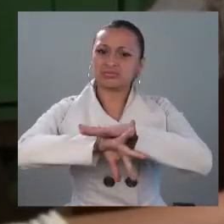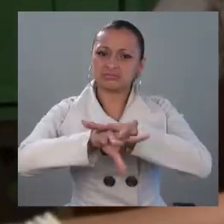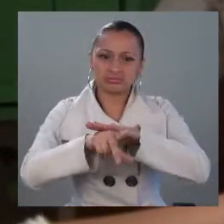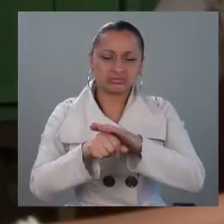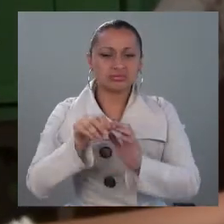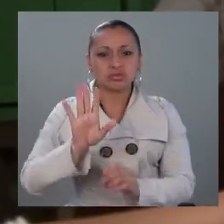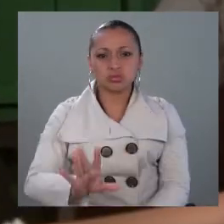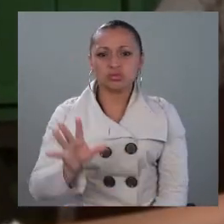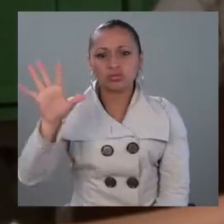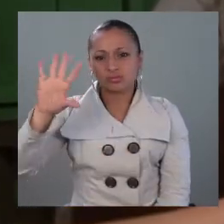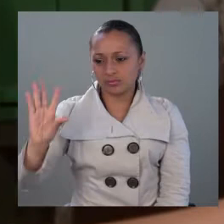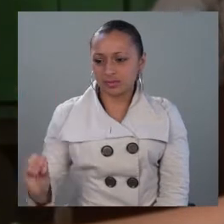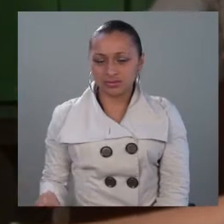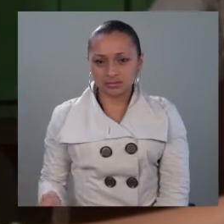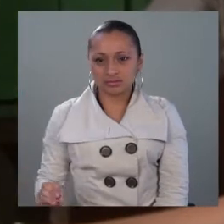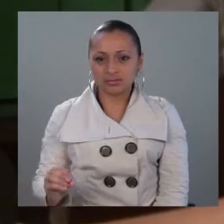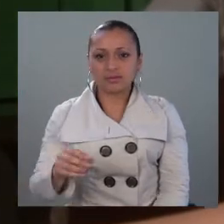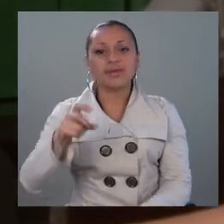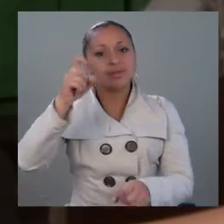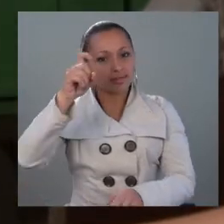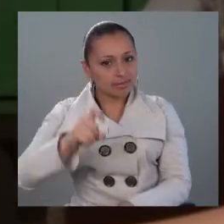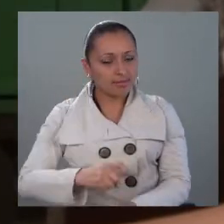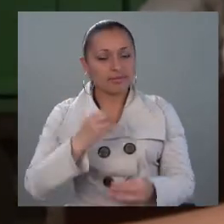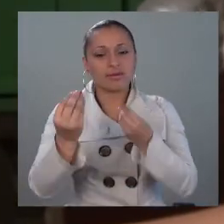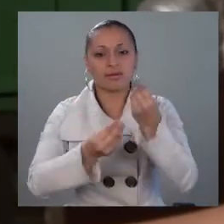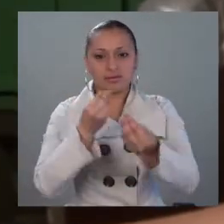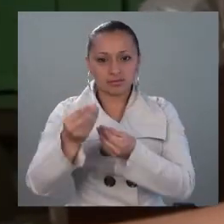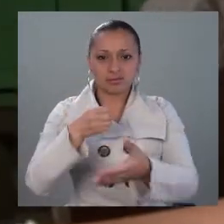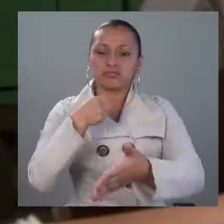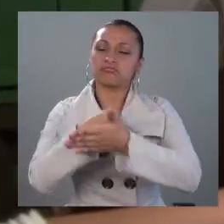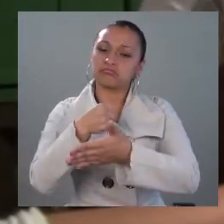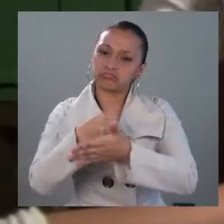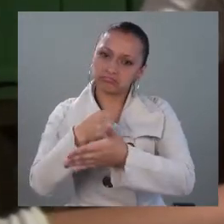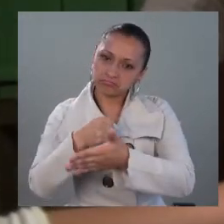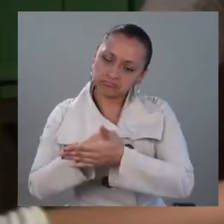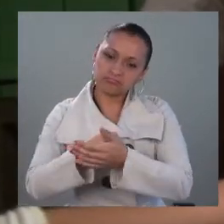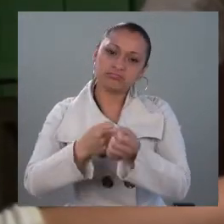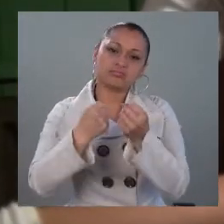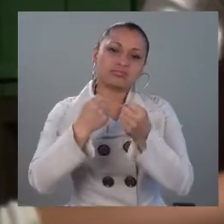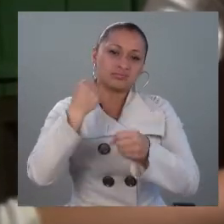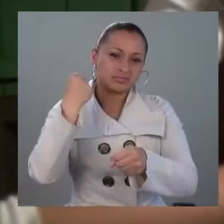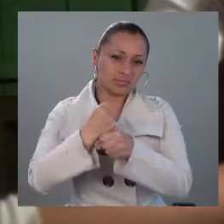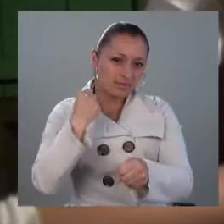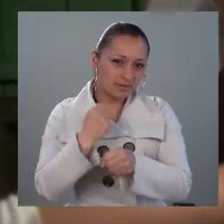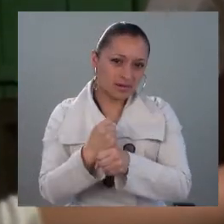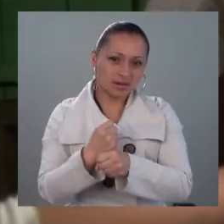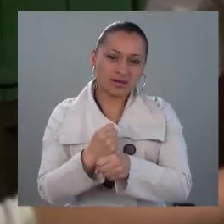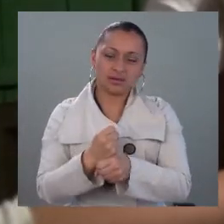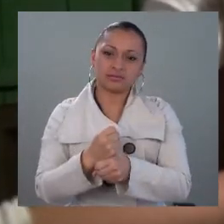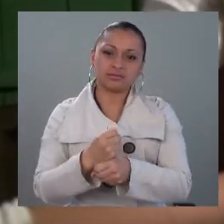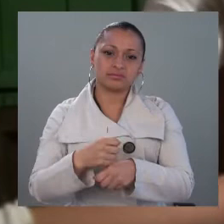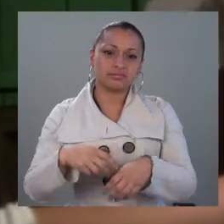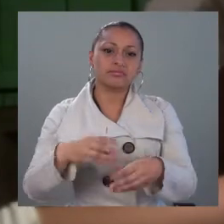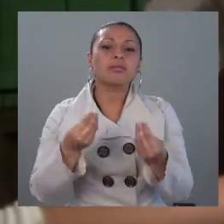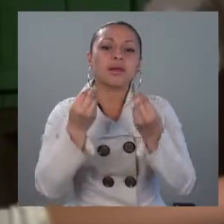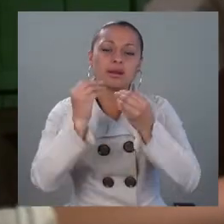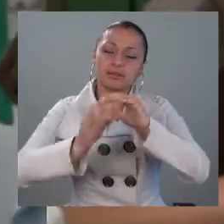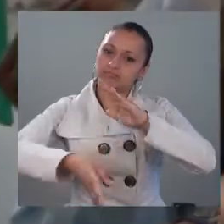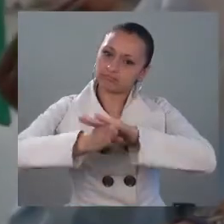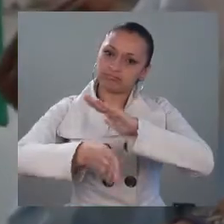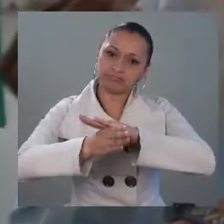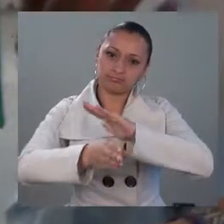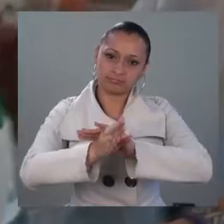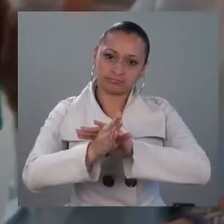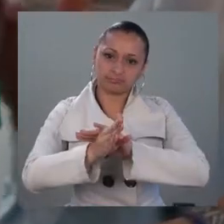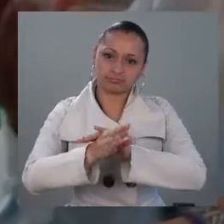que hay en la costa del Pacífico, tenemos que trabajar duro para poder seguir en